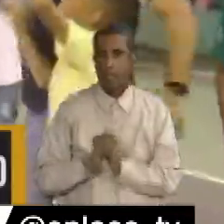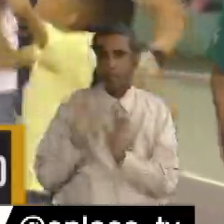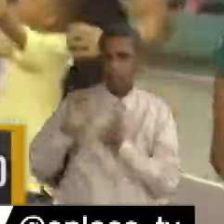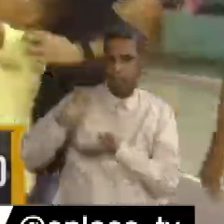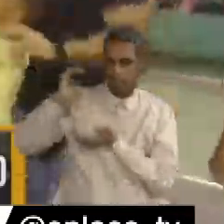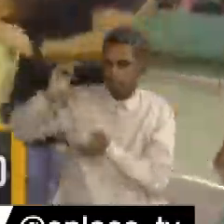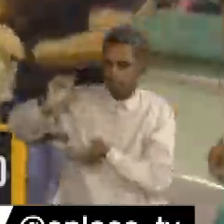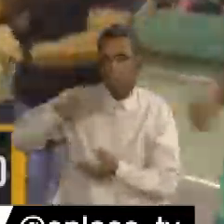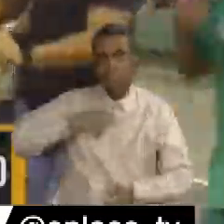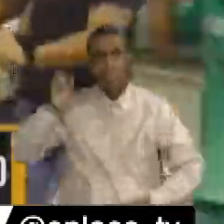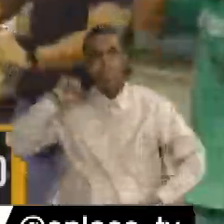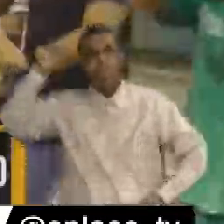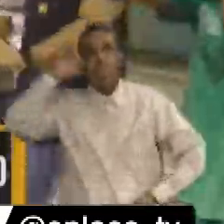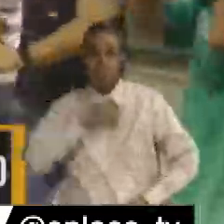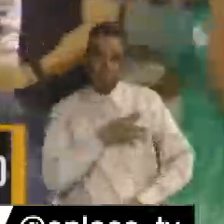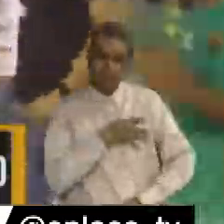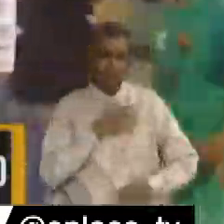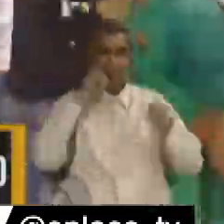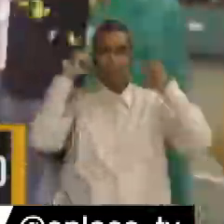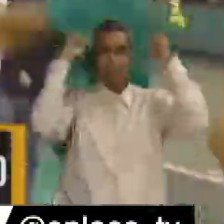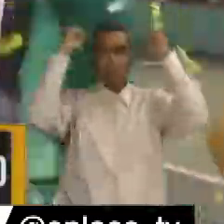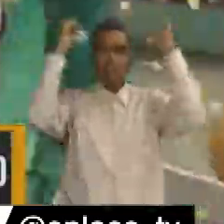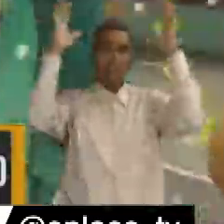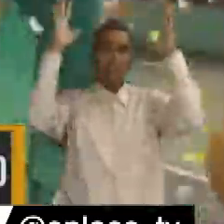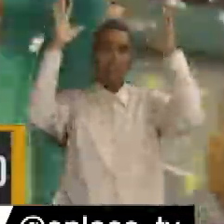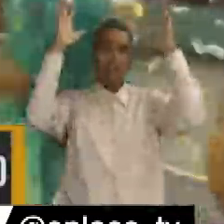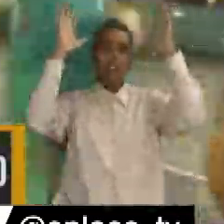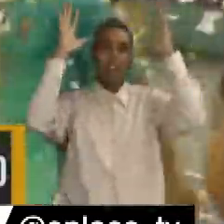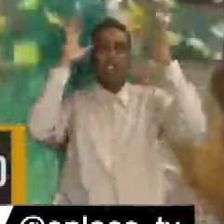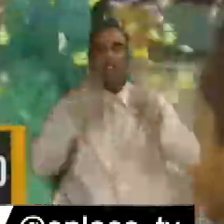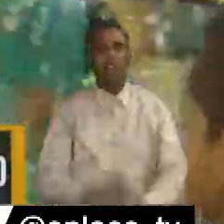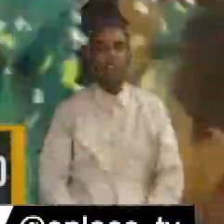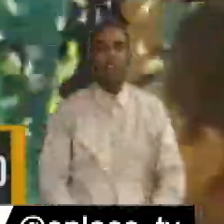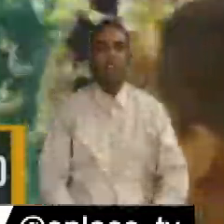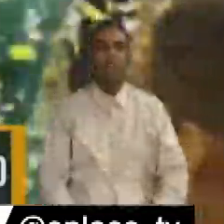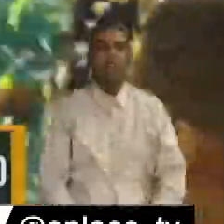el ganador celebró con todo este gran triunfo.